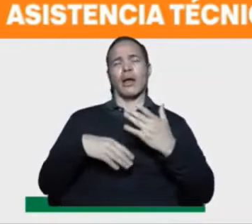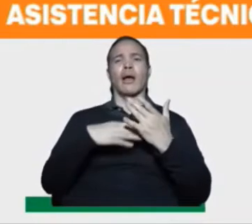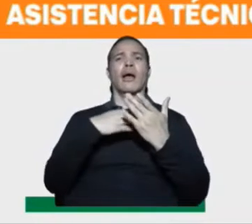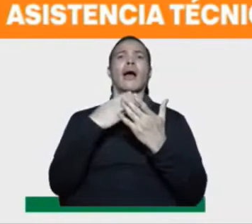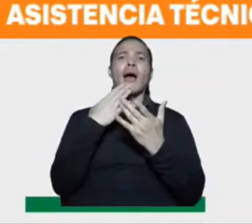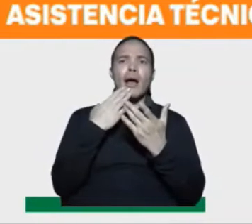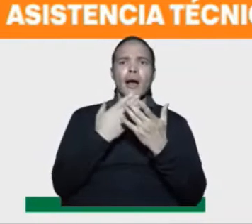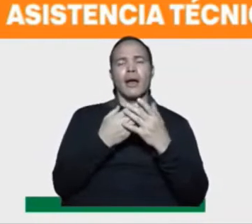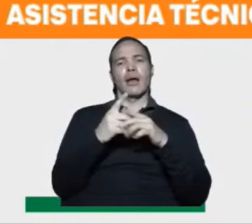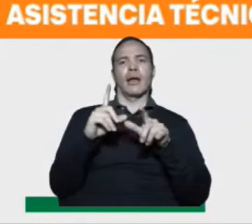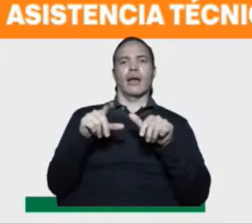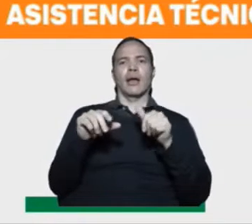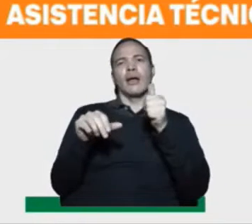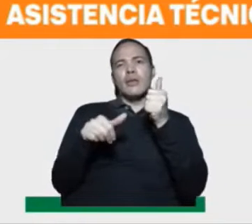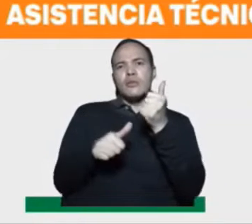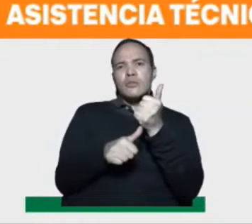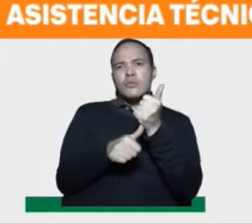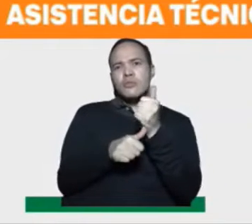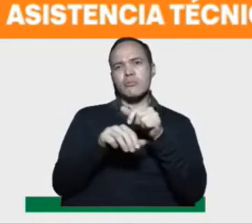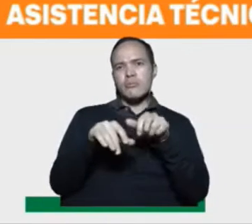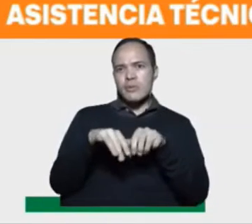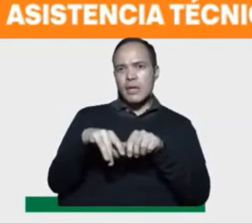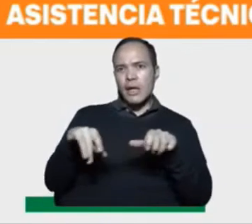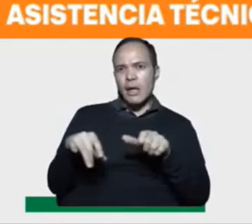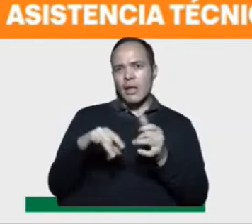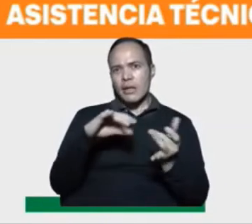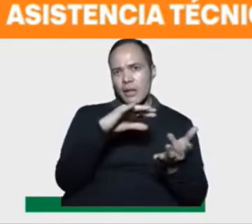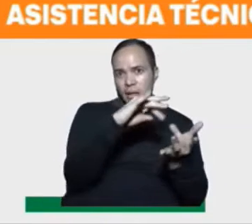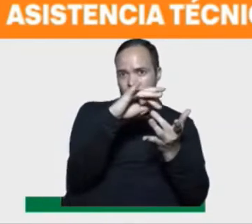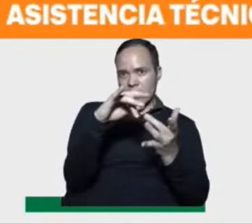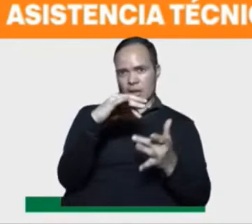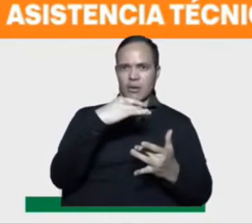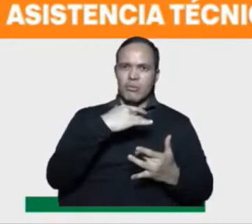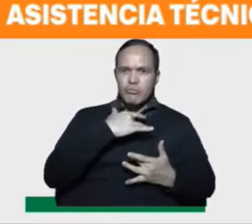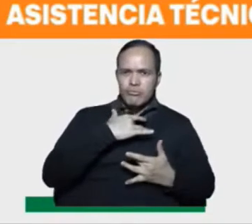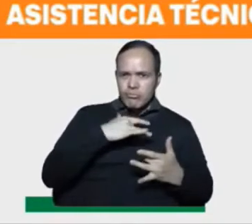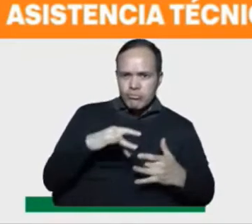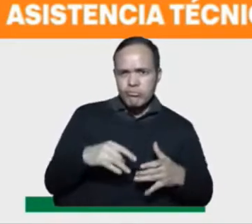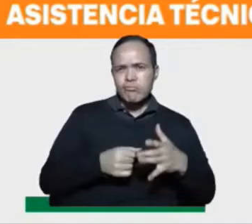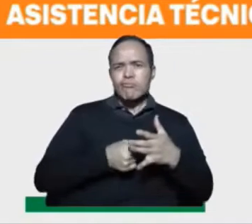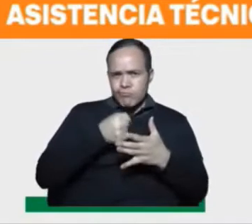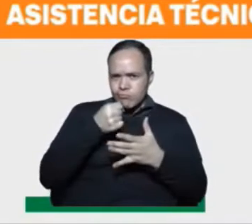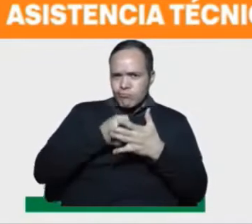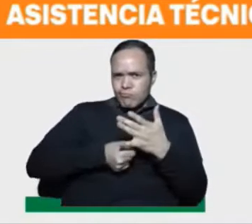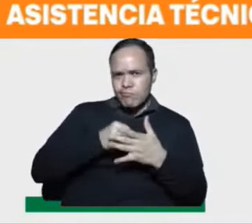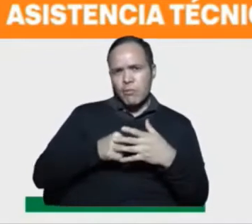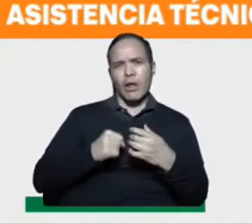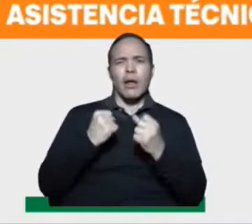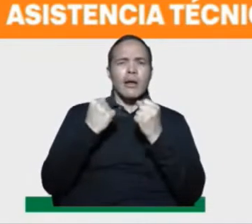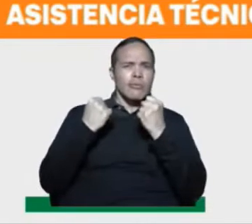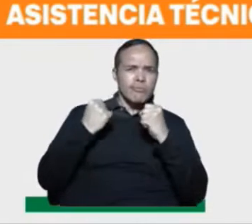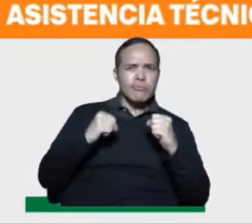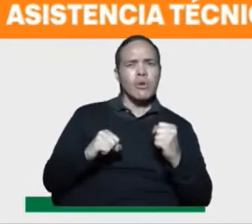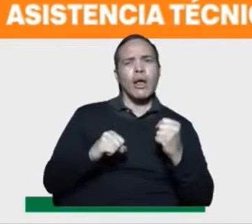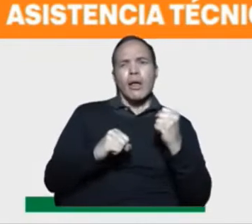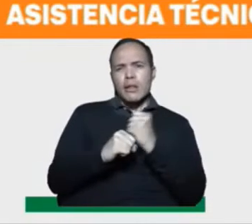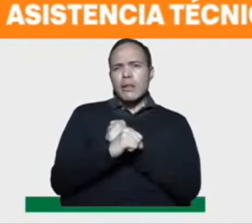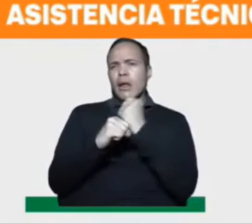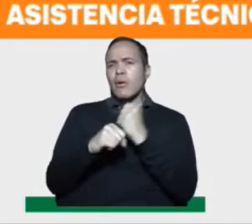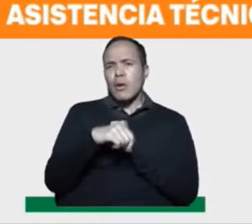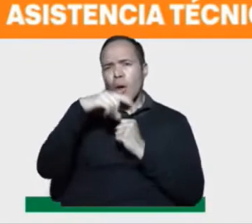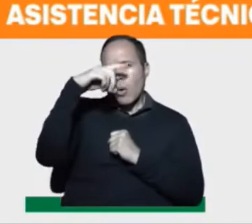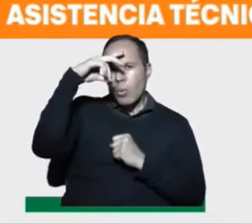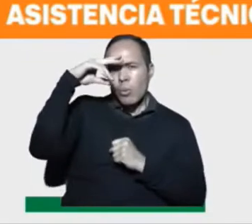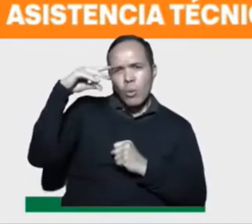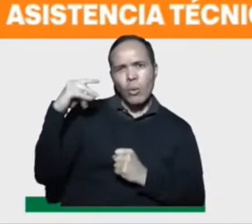de la Subsecretaría de Turismo. Le agradecemos a cada uno de ellos su voluntad, su esmero, su empeño por el trabajo de la ciudad con nuestros aliados también que aquí